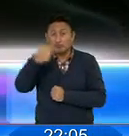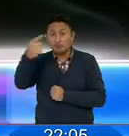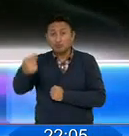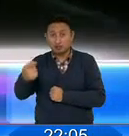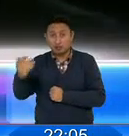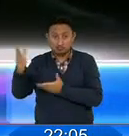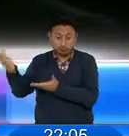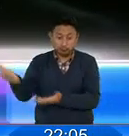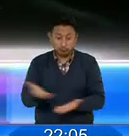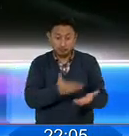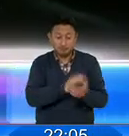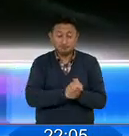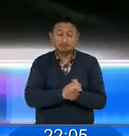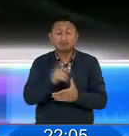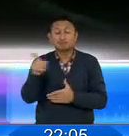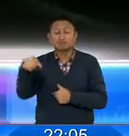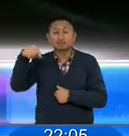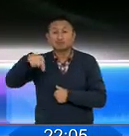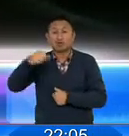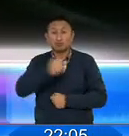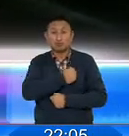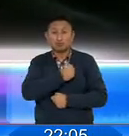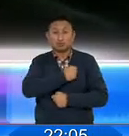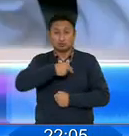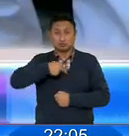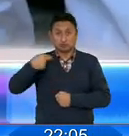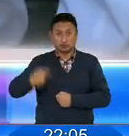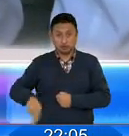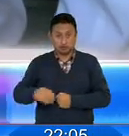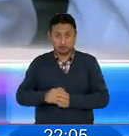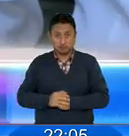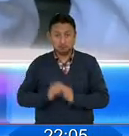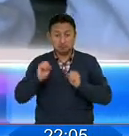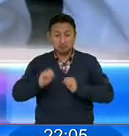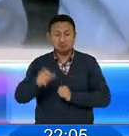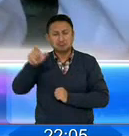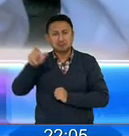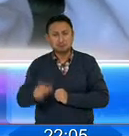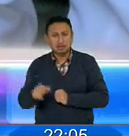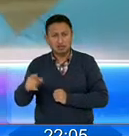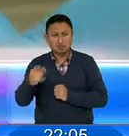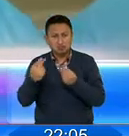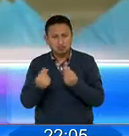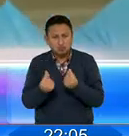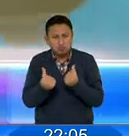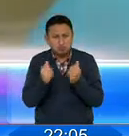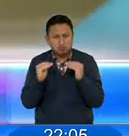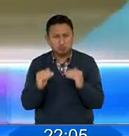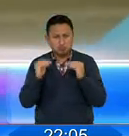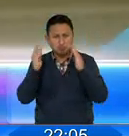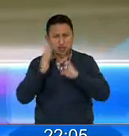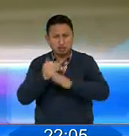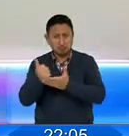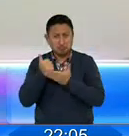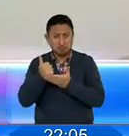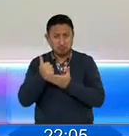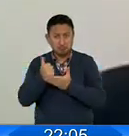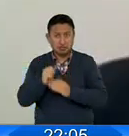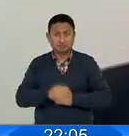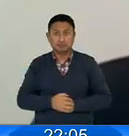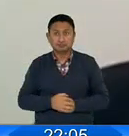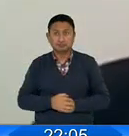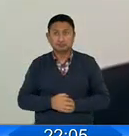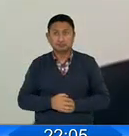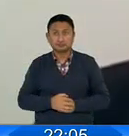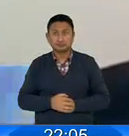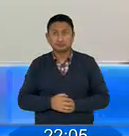meses. Este fármaco es de origen chino y, según los expertos, tiene una alta eficacia y algunas ventajas. Tiene una